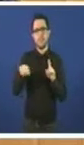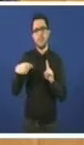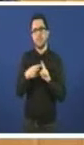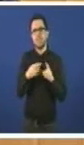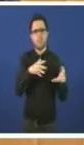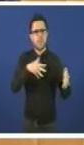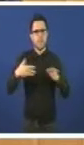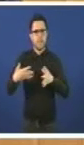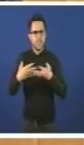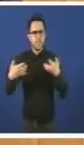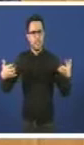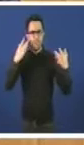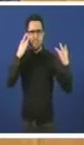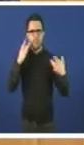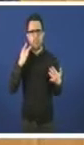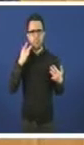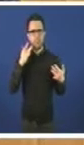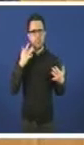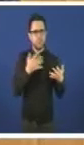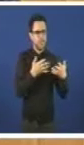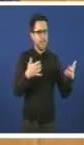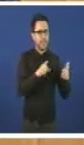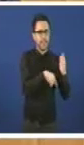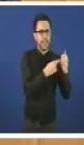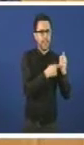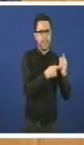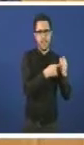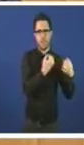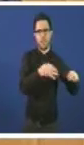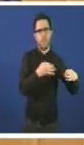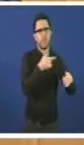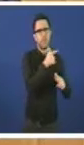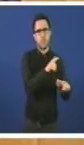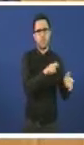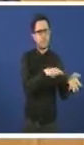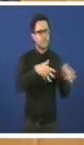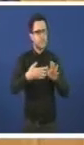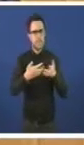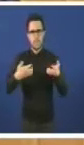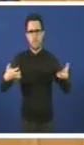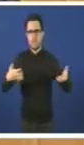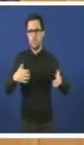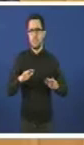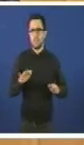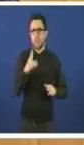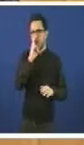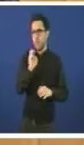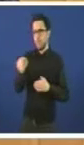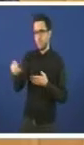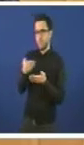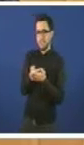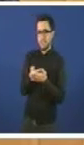literalmente porque presentó partido popular es a enmendar obviamente porque no les vale a nos emoción